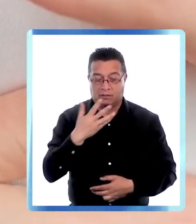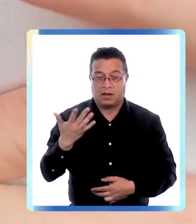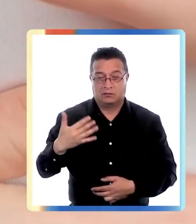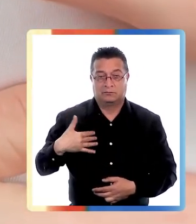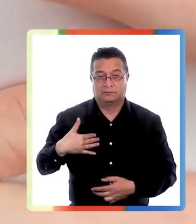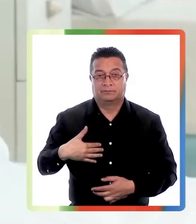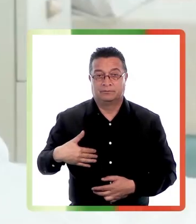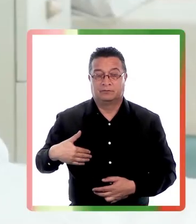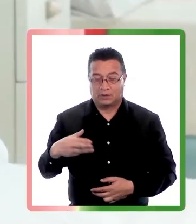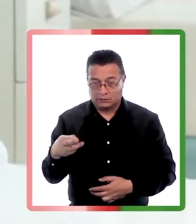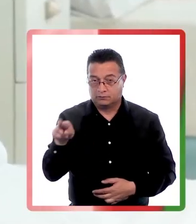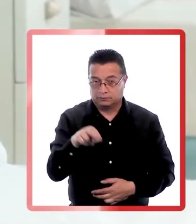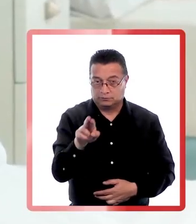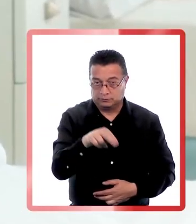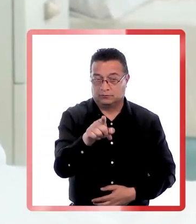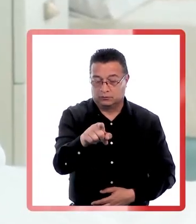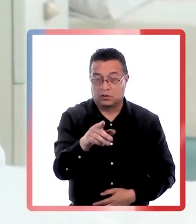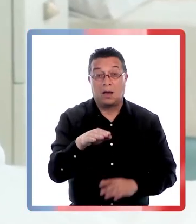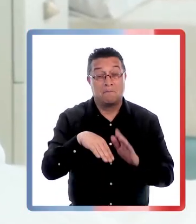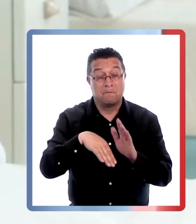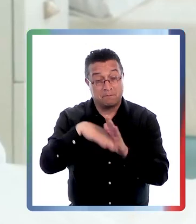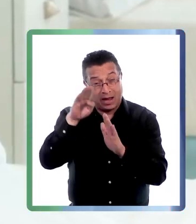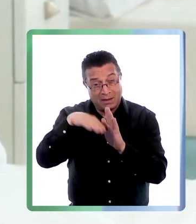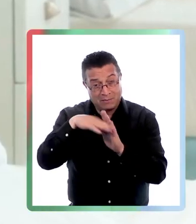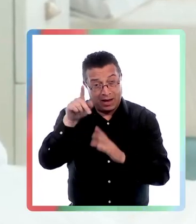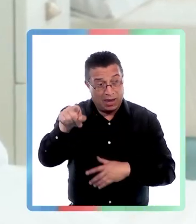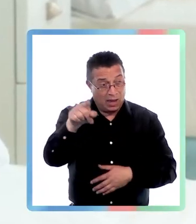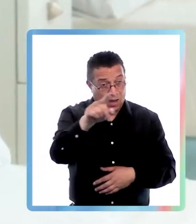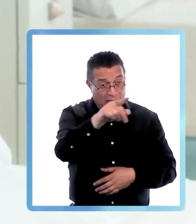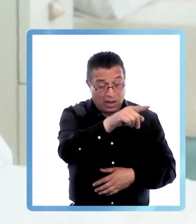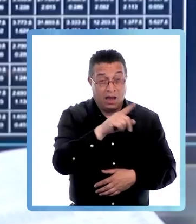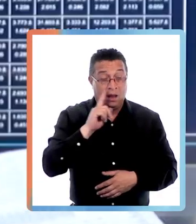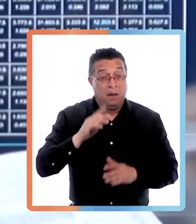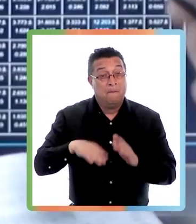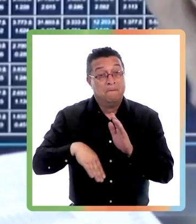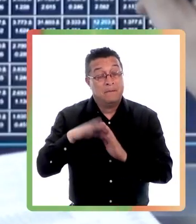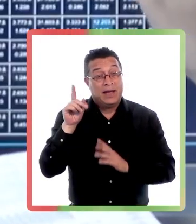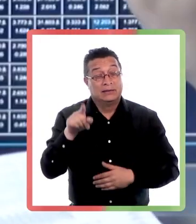autoexamen, pero en la gran mayoría de los casos,